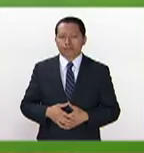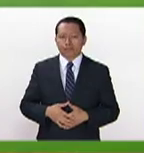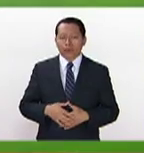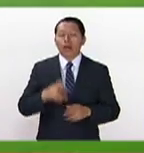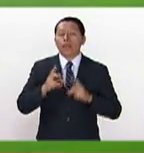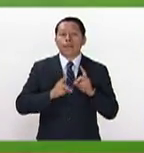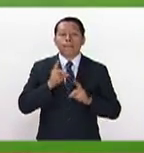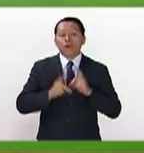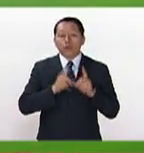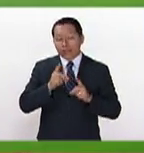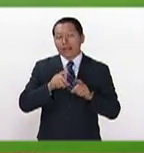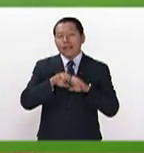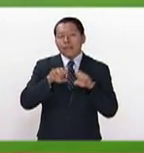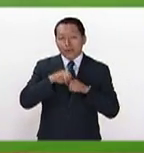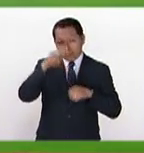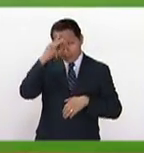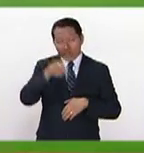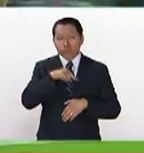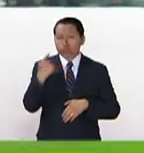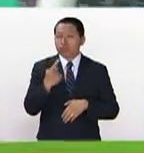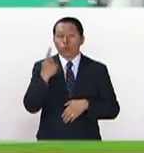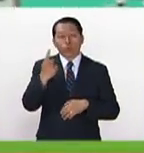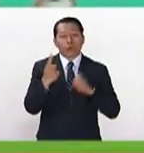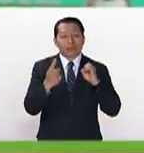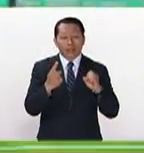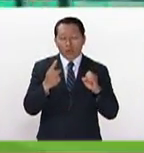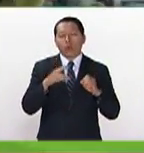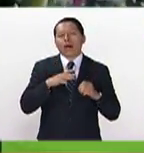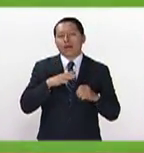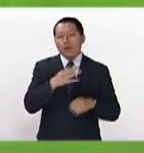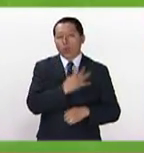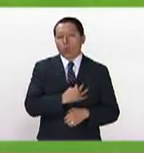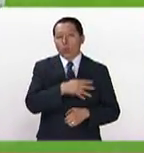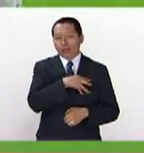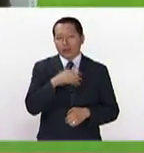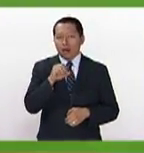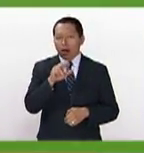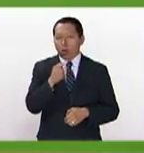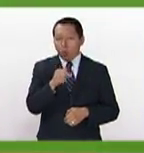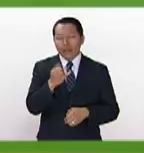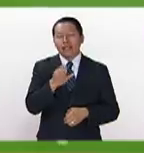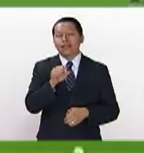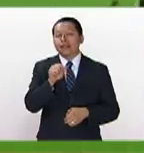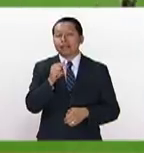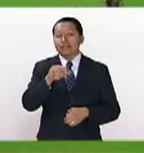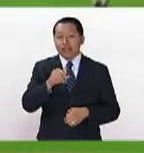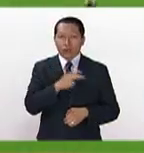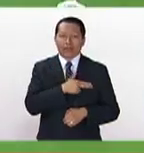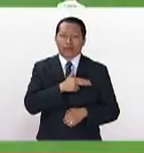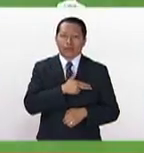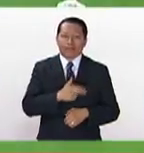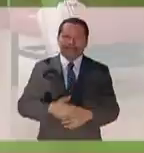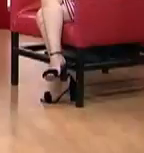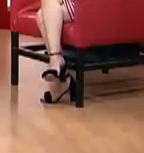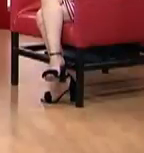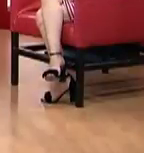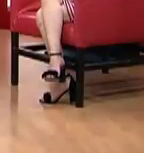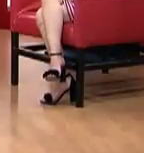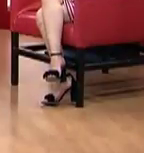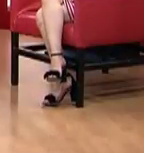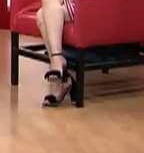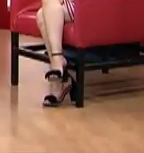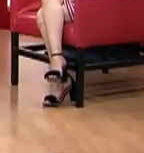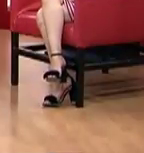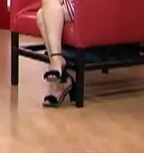Y en los deportes, la selección mexicana perdió 1-0 contra Croacia. Araujo y Salcedo salieron por lesión. Pasen